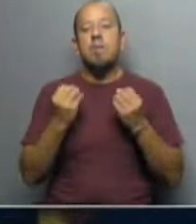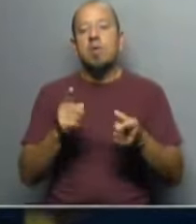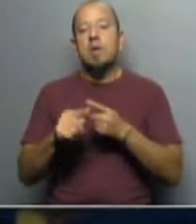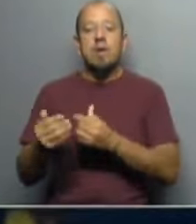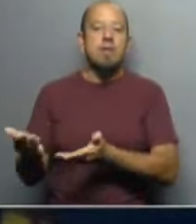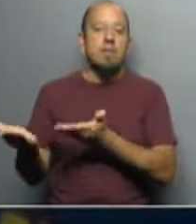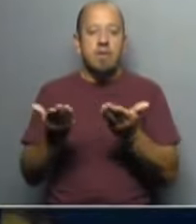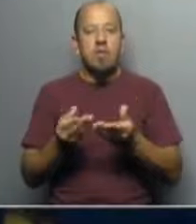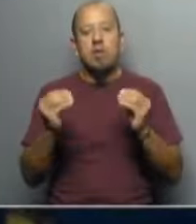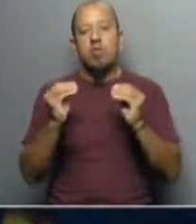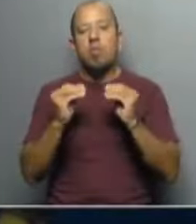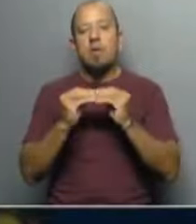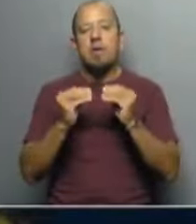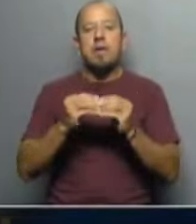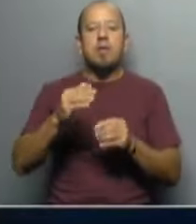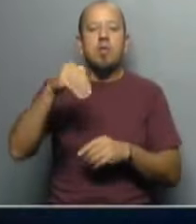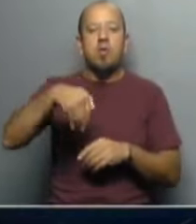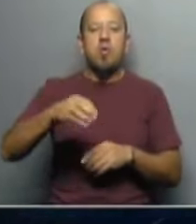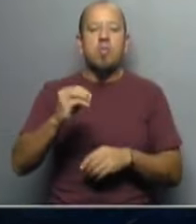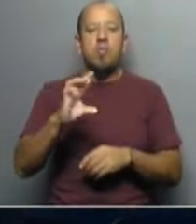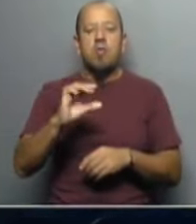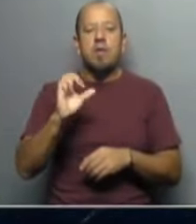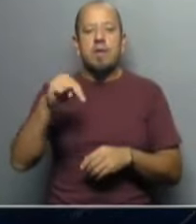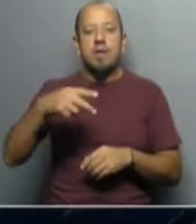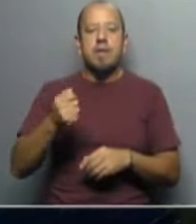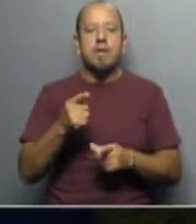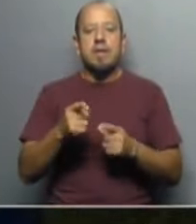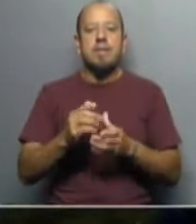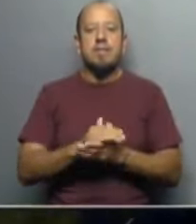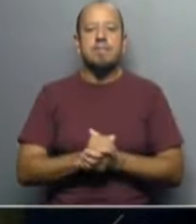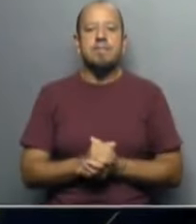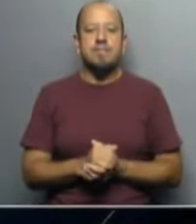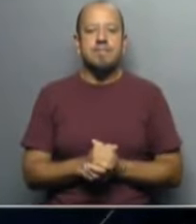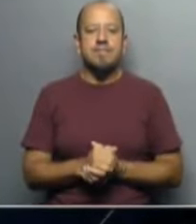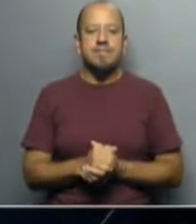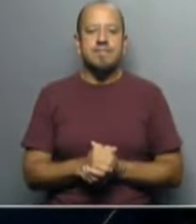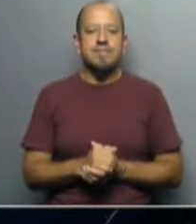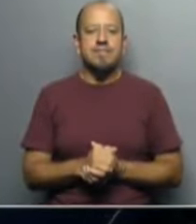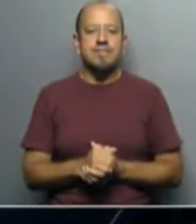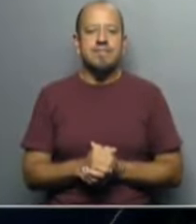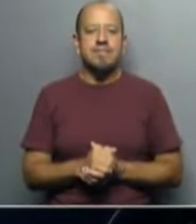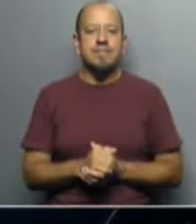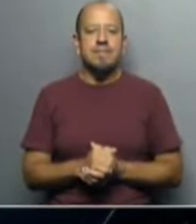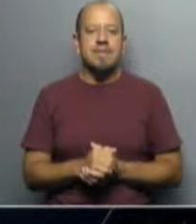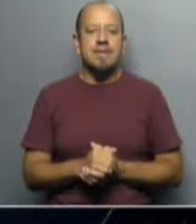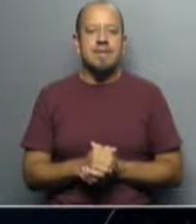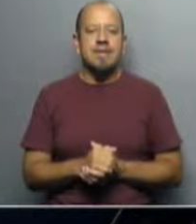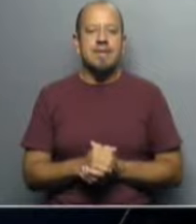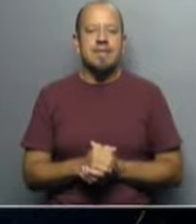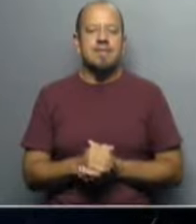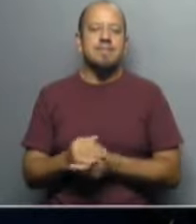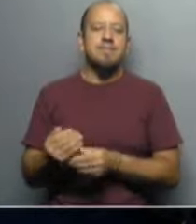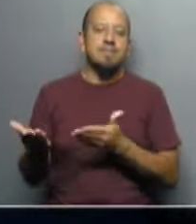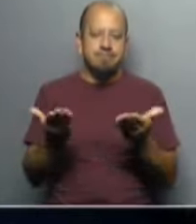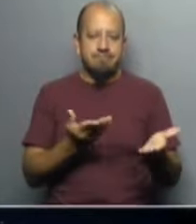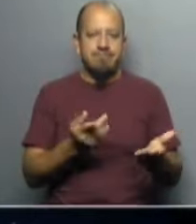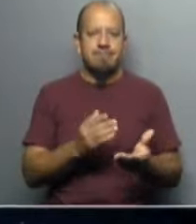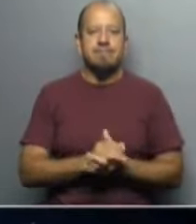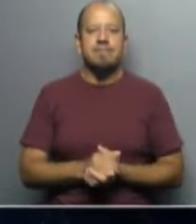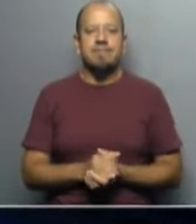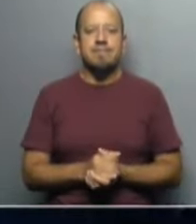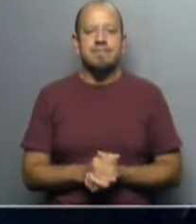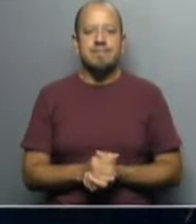bienvenida a nuestra compañera Morena Ferreira. Adelante. Venga, More, ¿cómo estás? ¿Cómo anda? ¿Todo bien? Bienvenida. Puñi. Gracias.